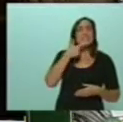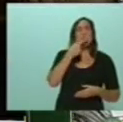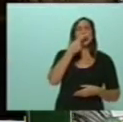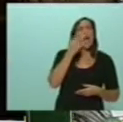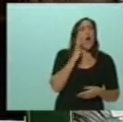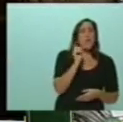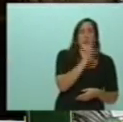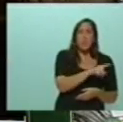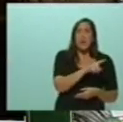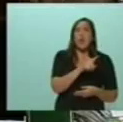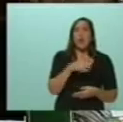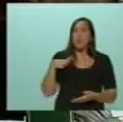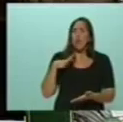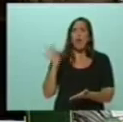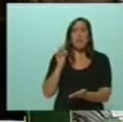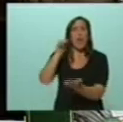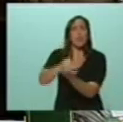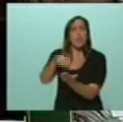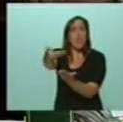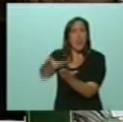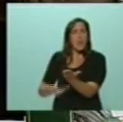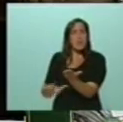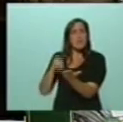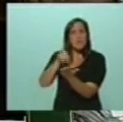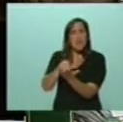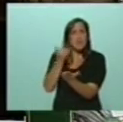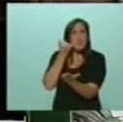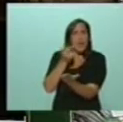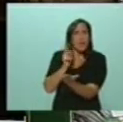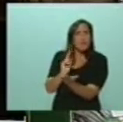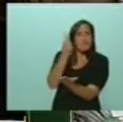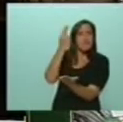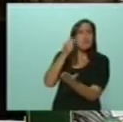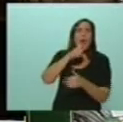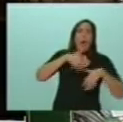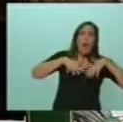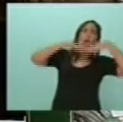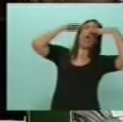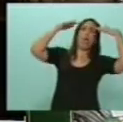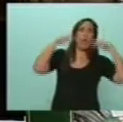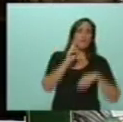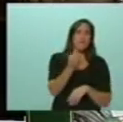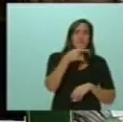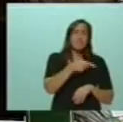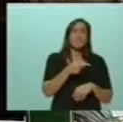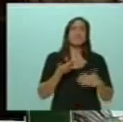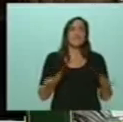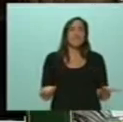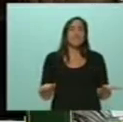no figuraba todavía en las listas y bueno, y había muerto, creo que ahogado. Así que yo estimo que